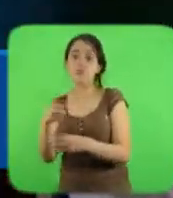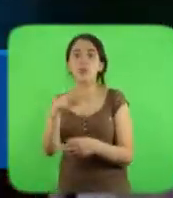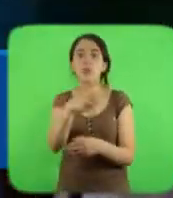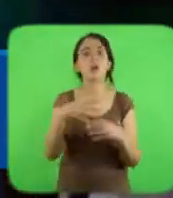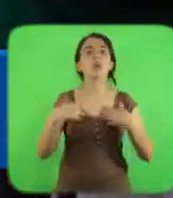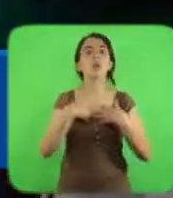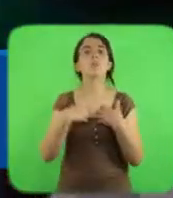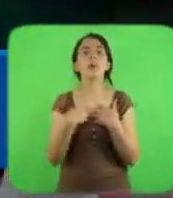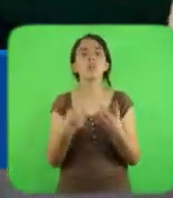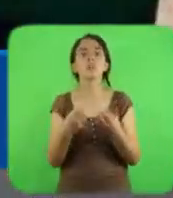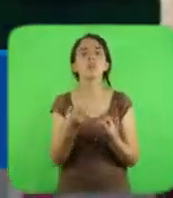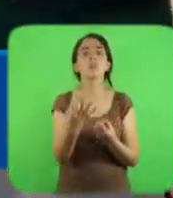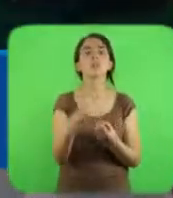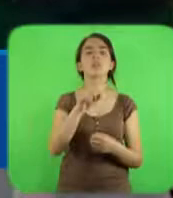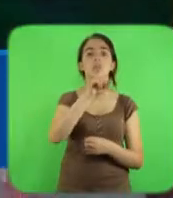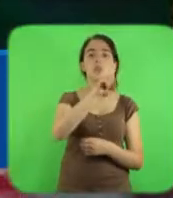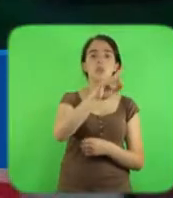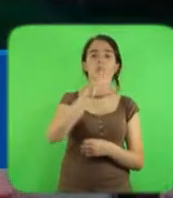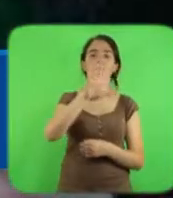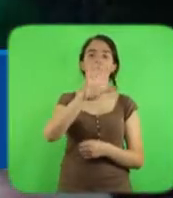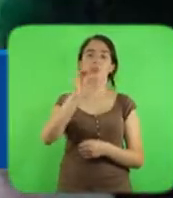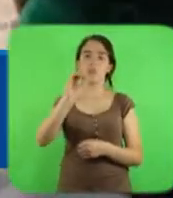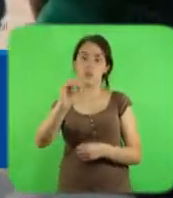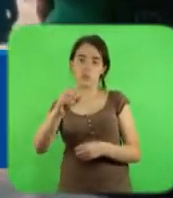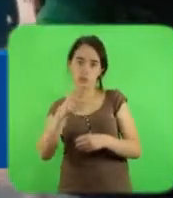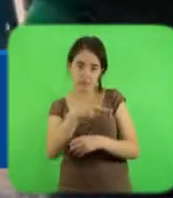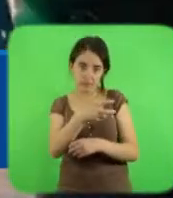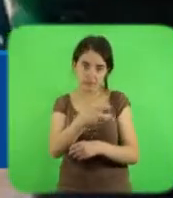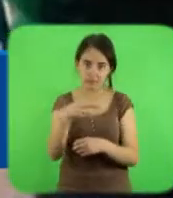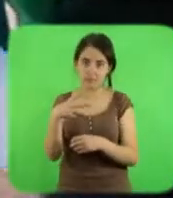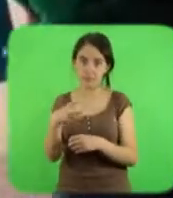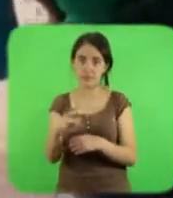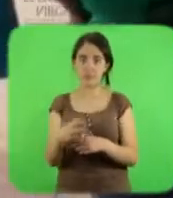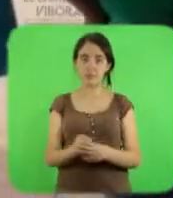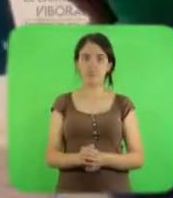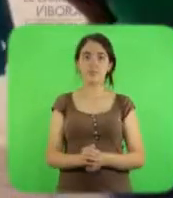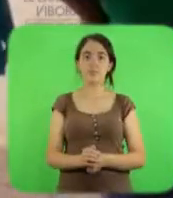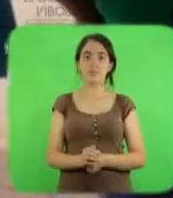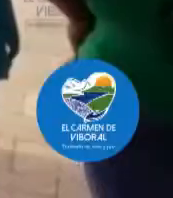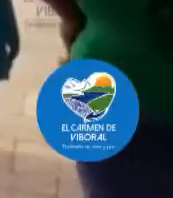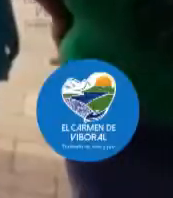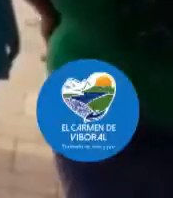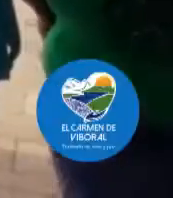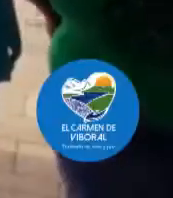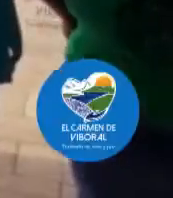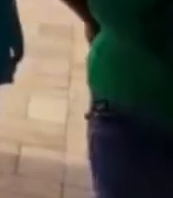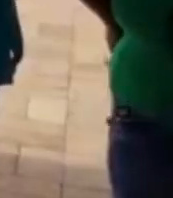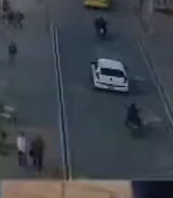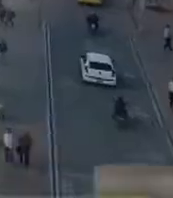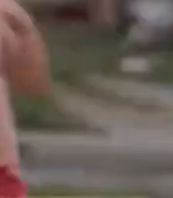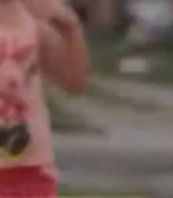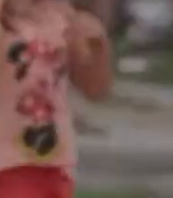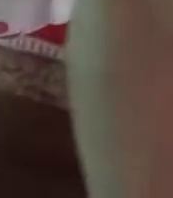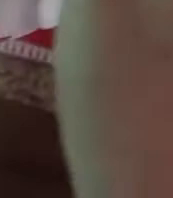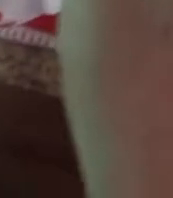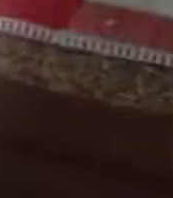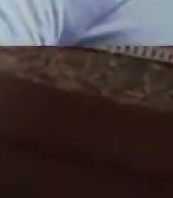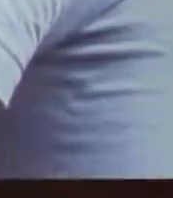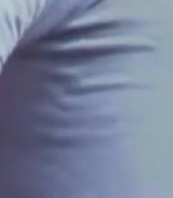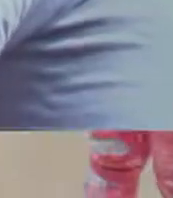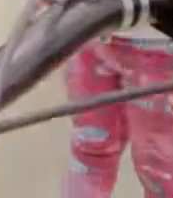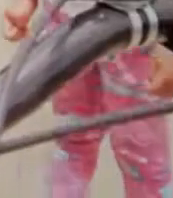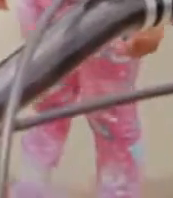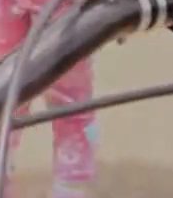vacunación antirrábica a caninos y felinos. En total se atendieron a 150 animales.